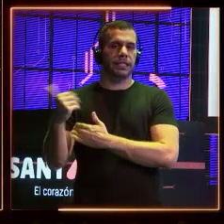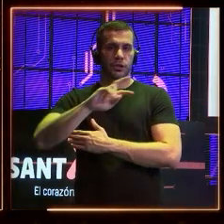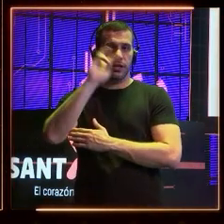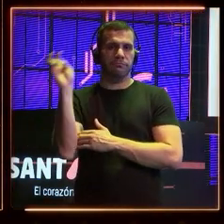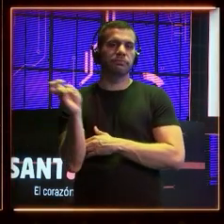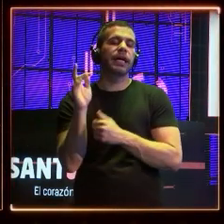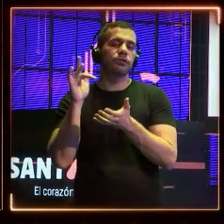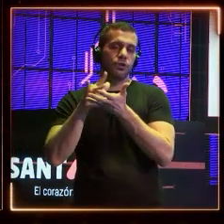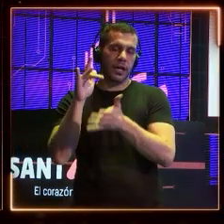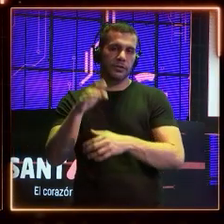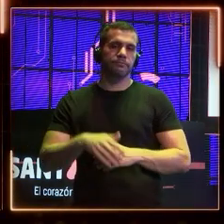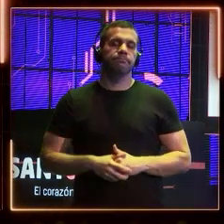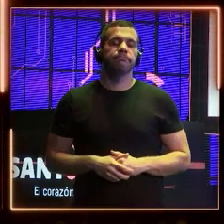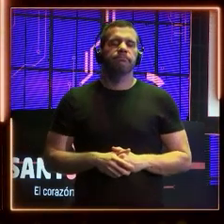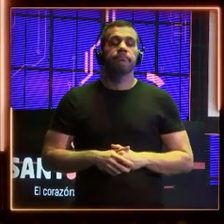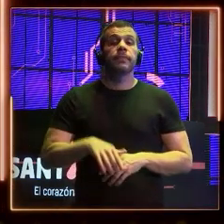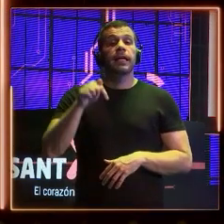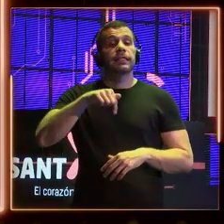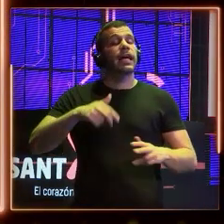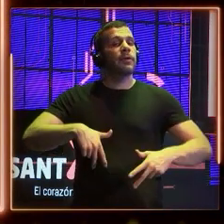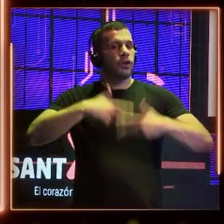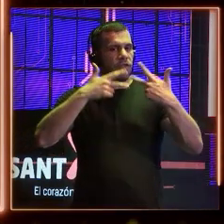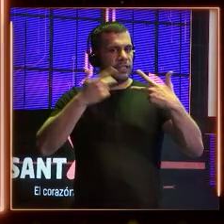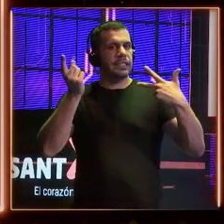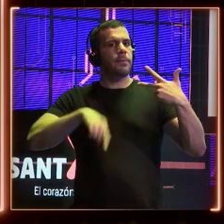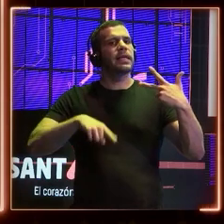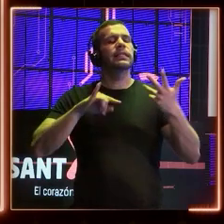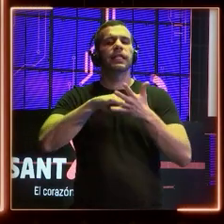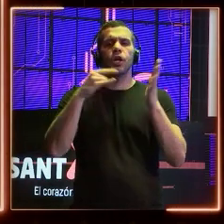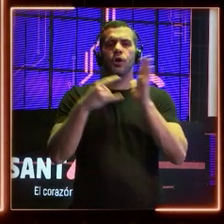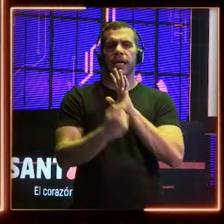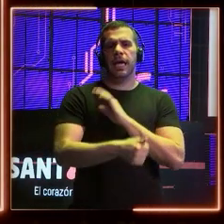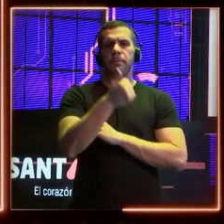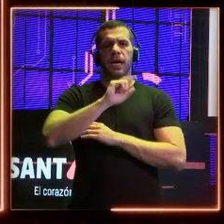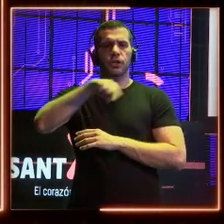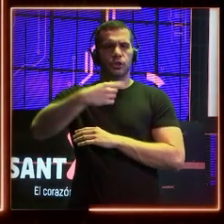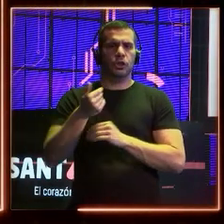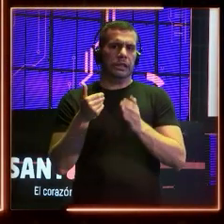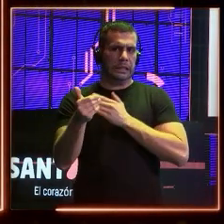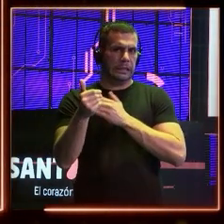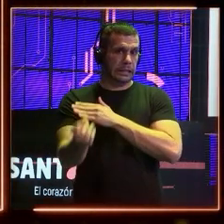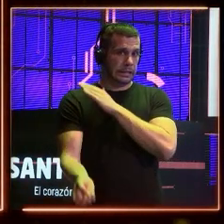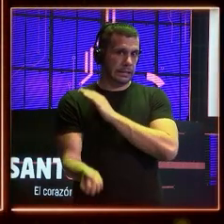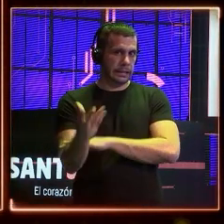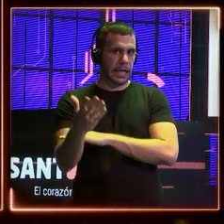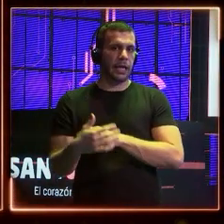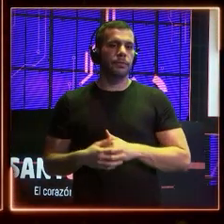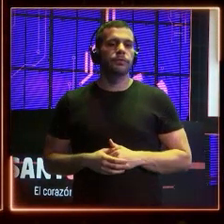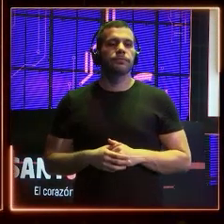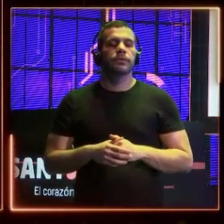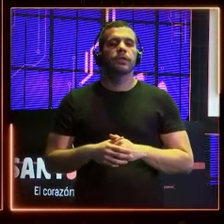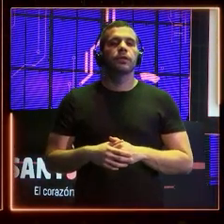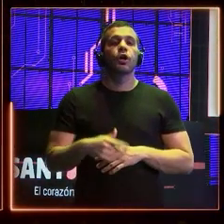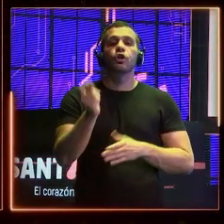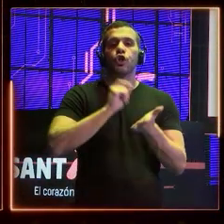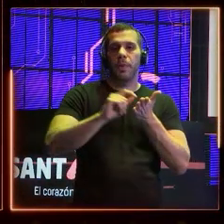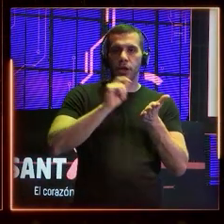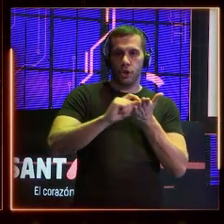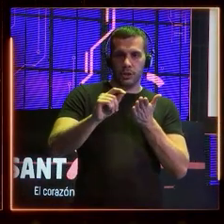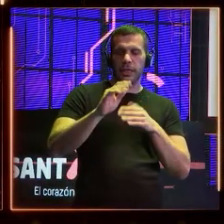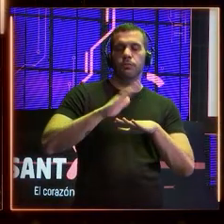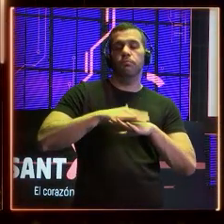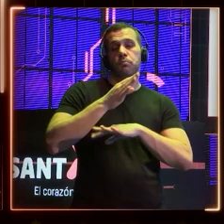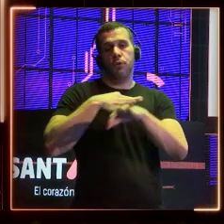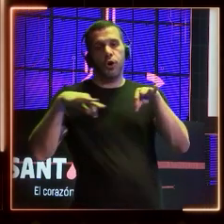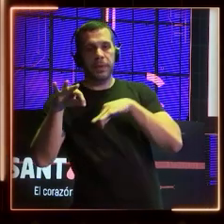determinado en esta parte de videoconferencias tenemos más tecnologías que vamos a sacar hay una muy interesante que es toma notas por mí y lo que va a